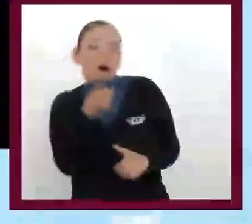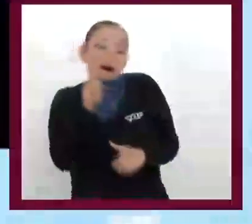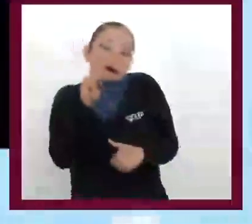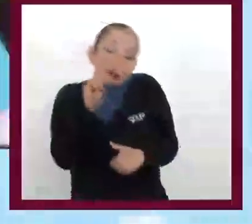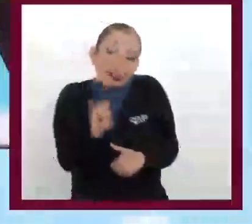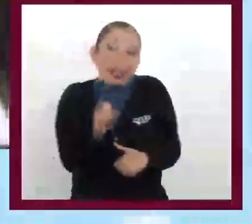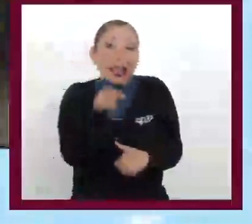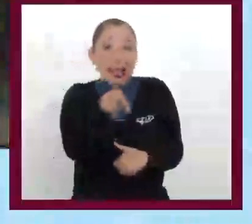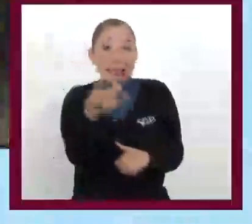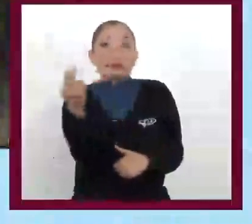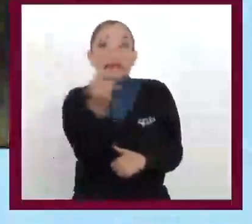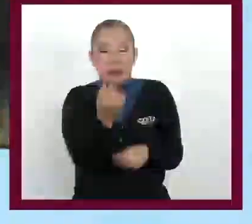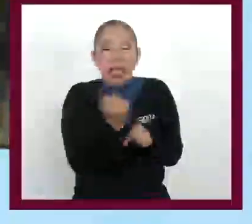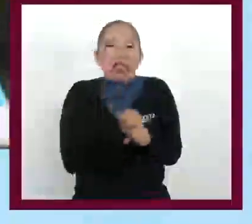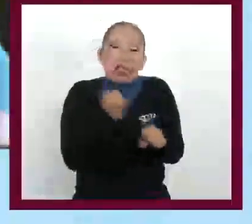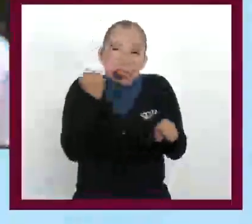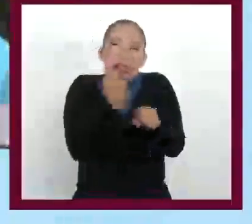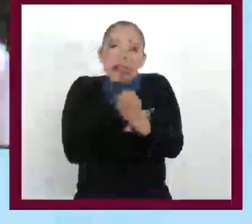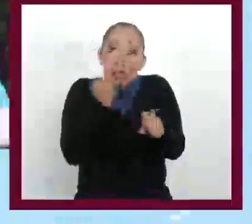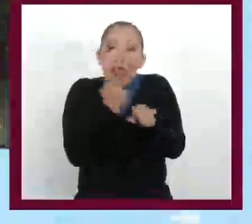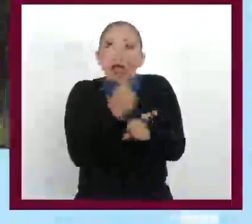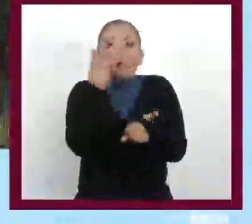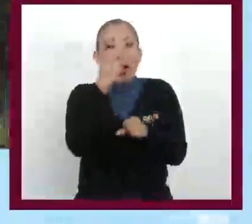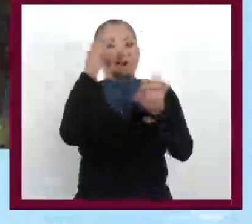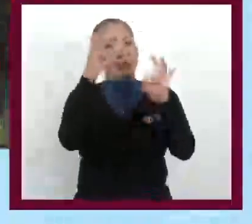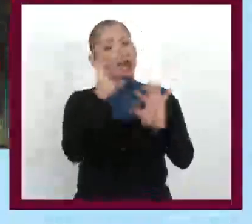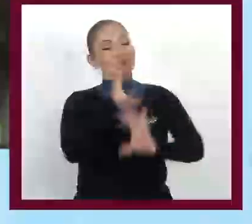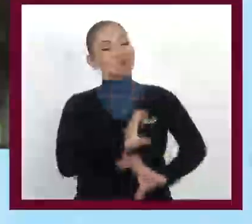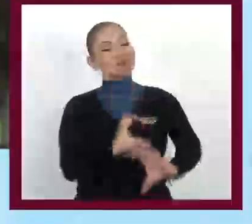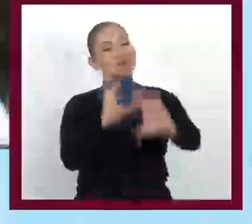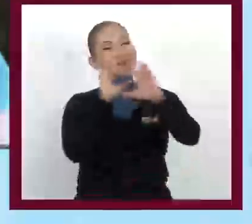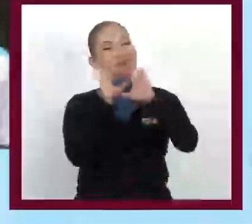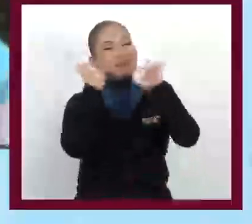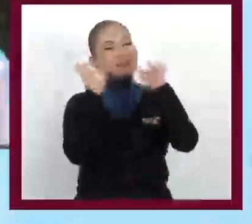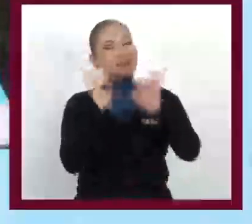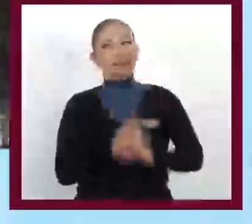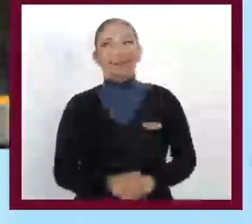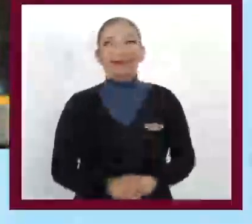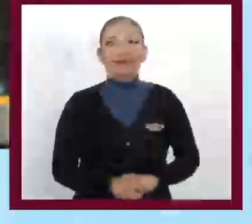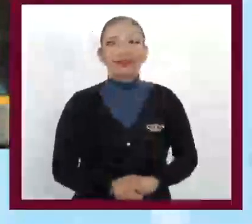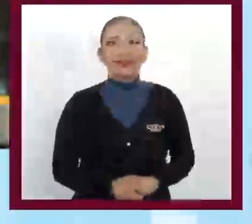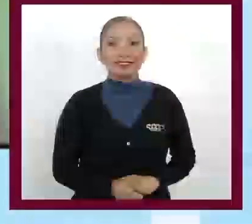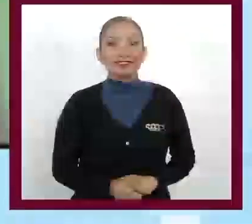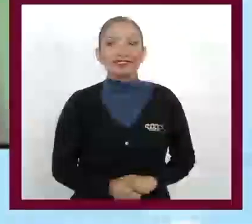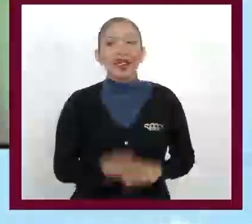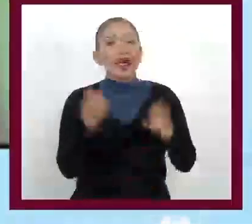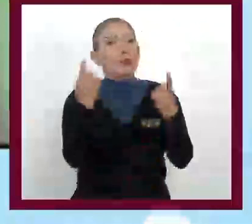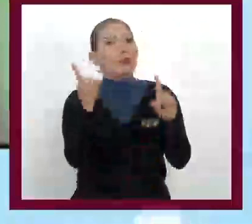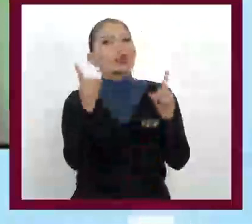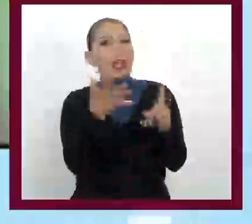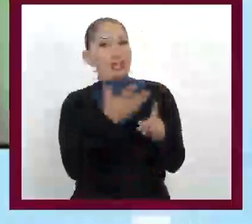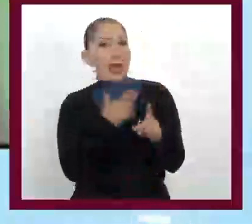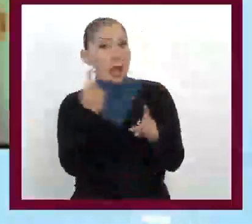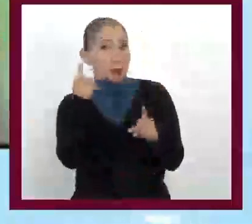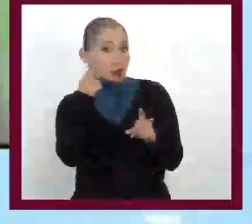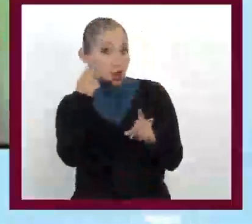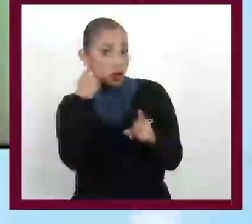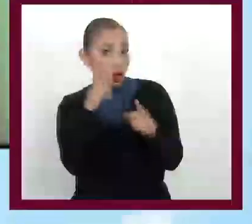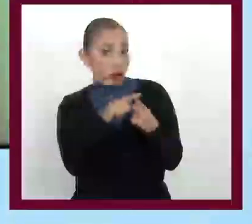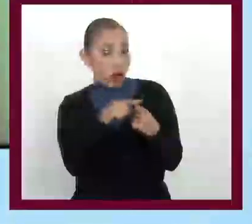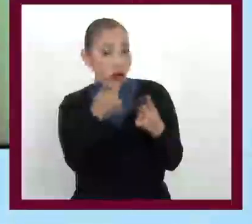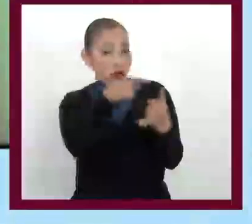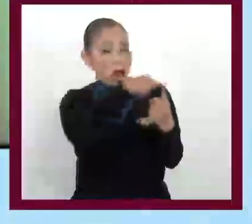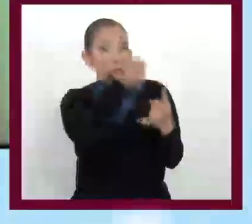Aunque claro, es necesario practicar mucho para llegar a ser un buen cantante. La música consta de